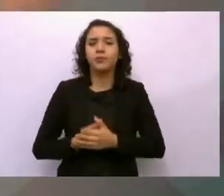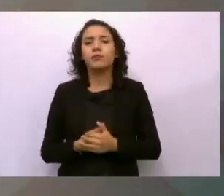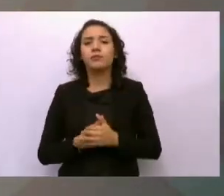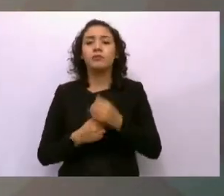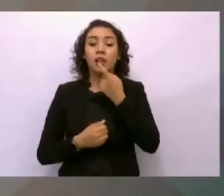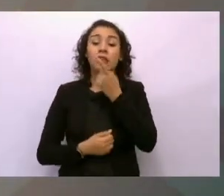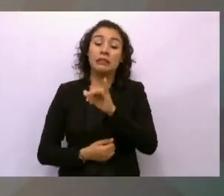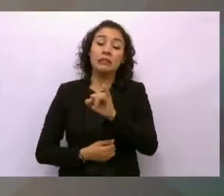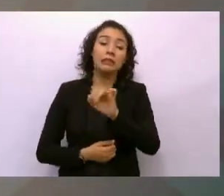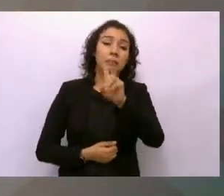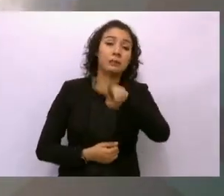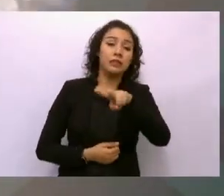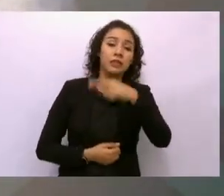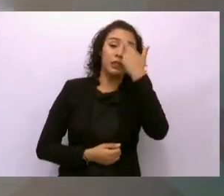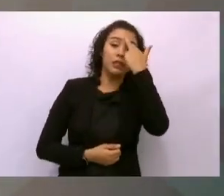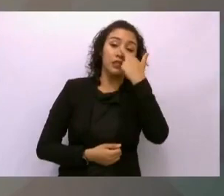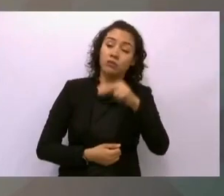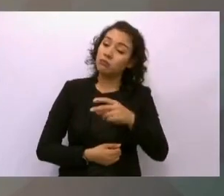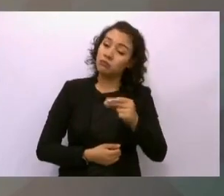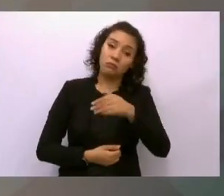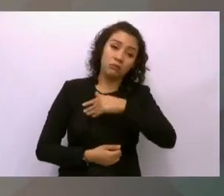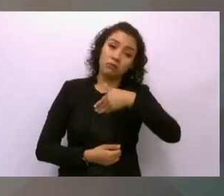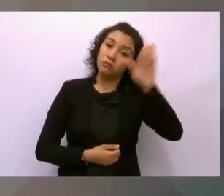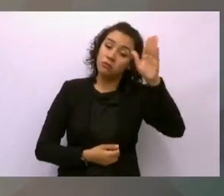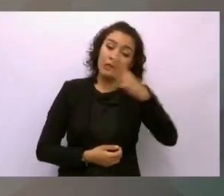les dio la razón y se fue el hijo.